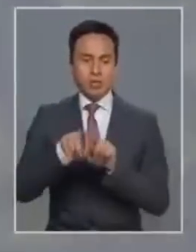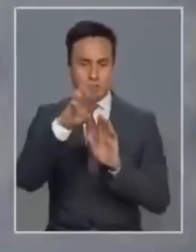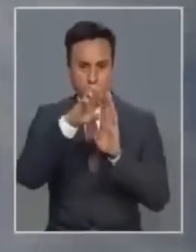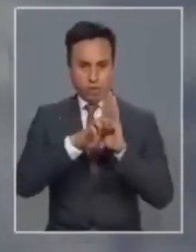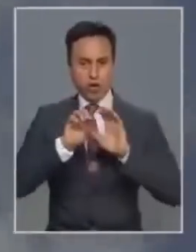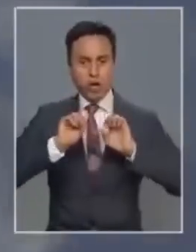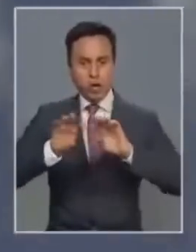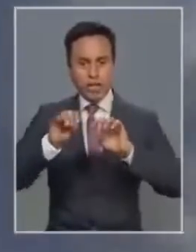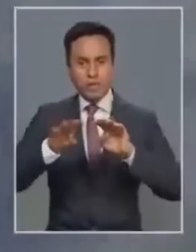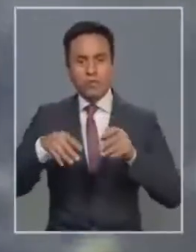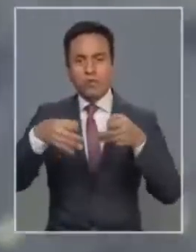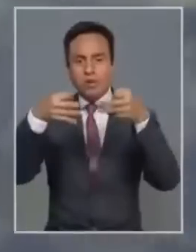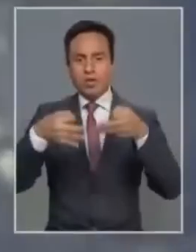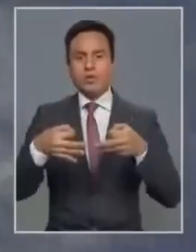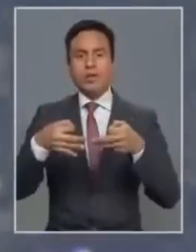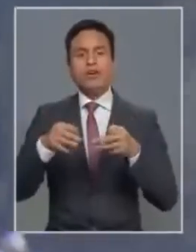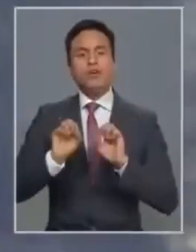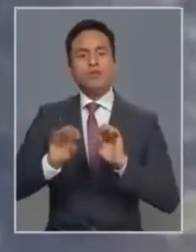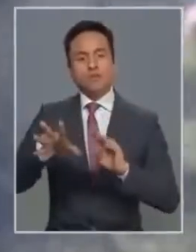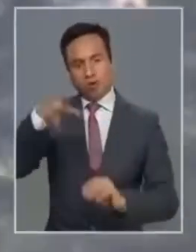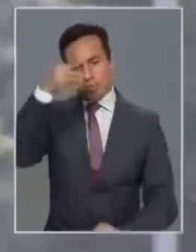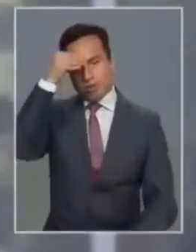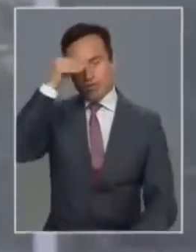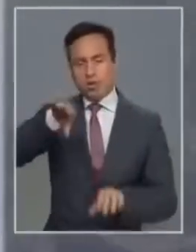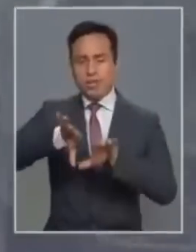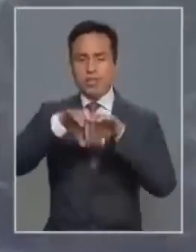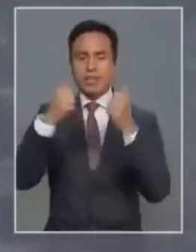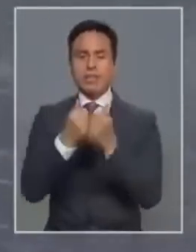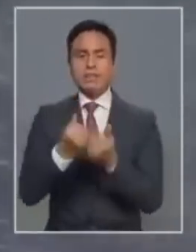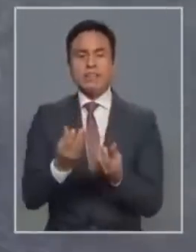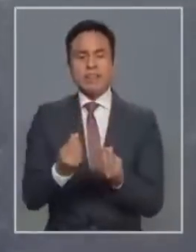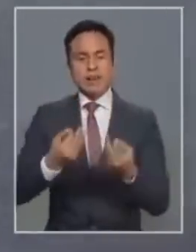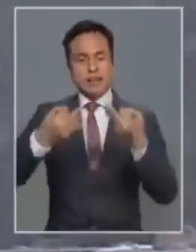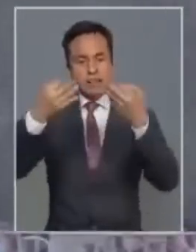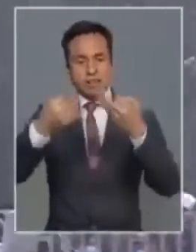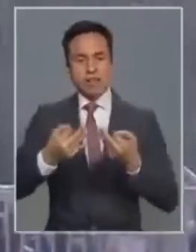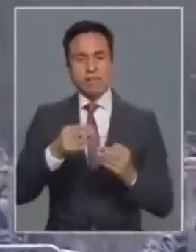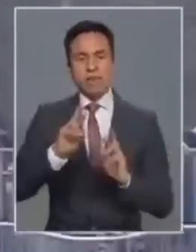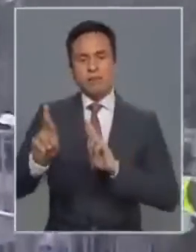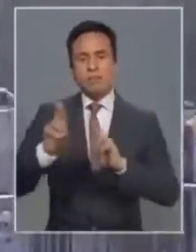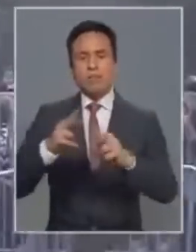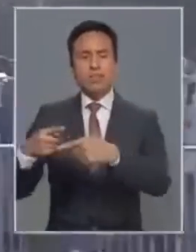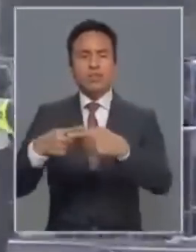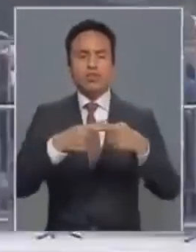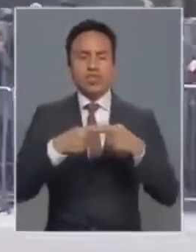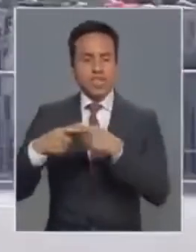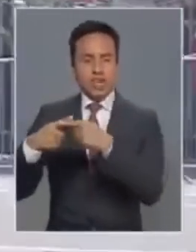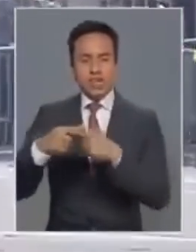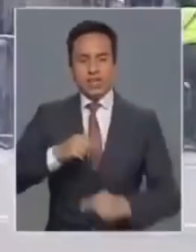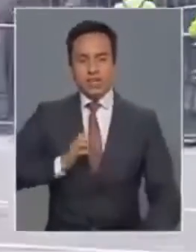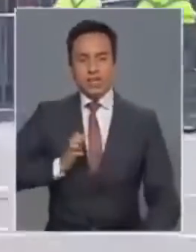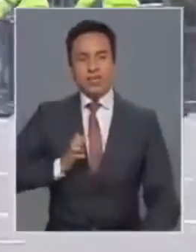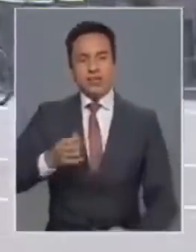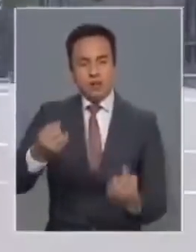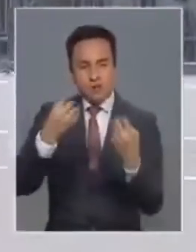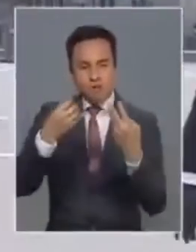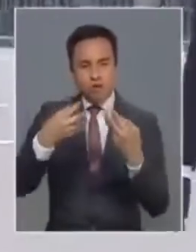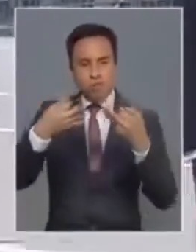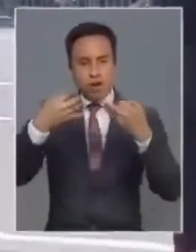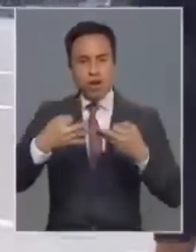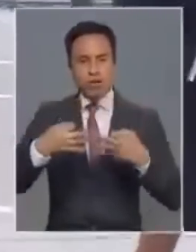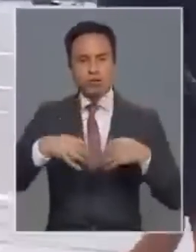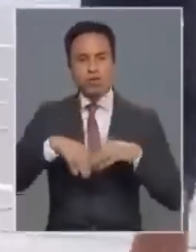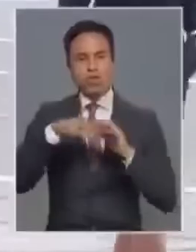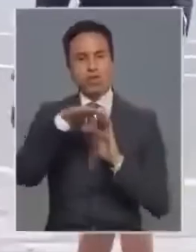proyecto educativo que garantice una formación integral y de calidad y que responda a la sociedad con detectives formados con